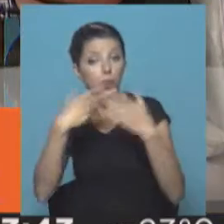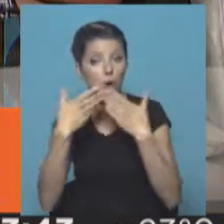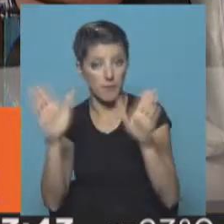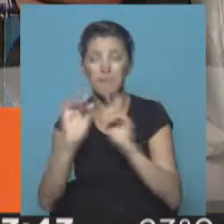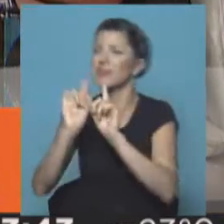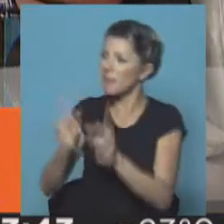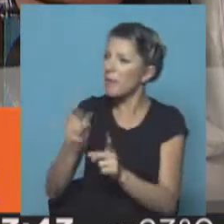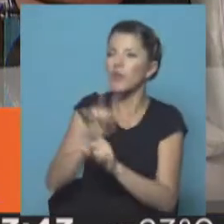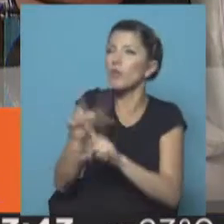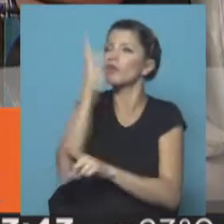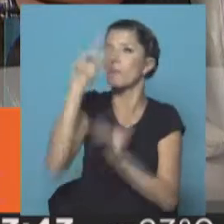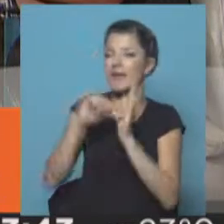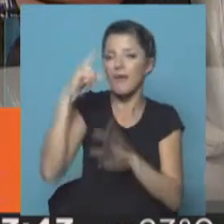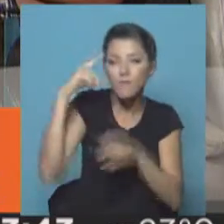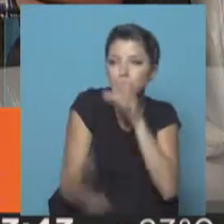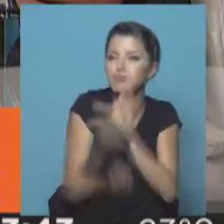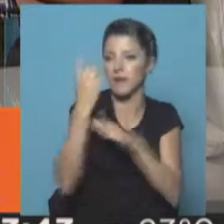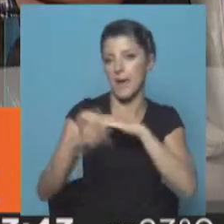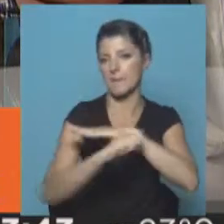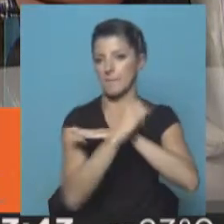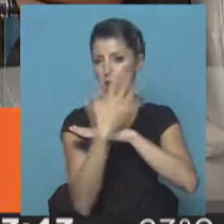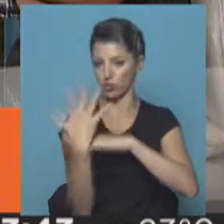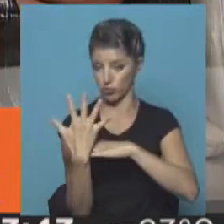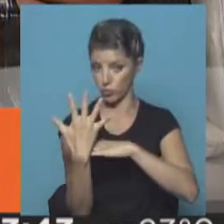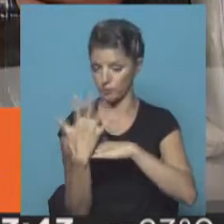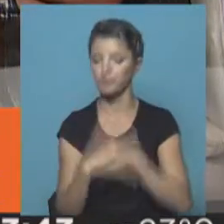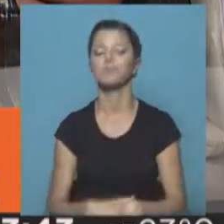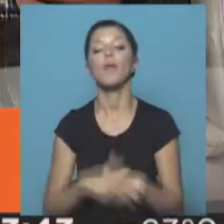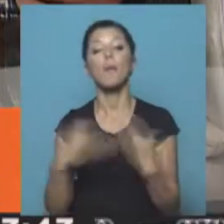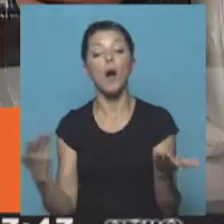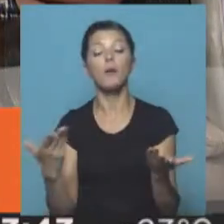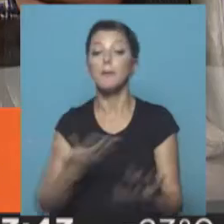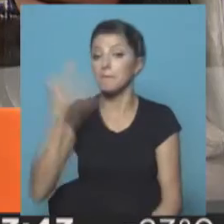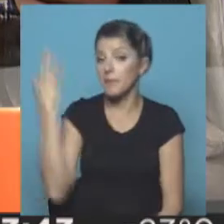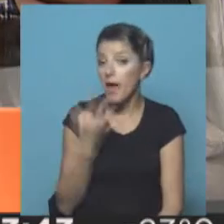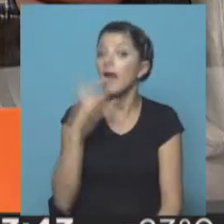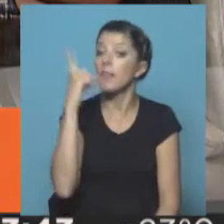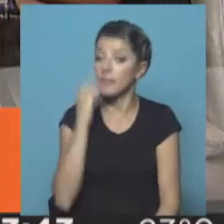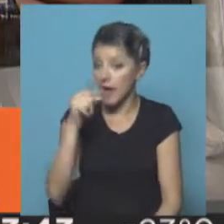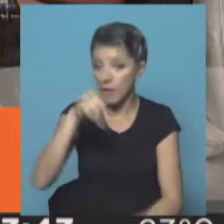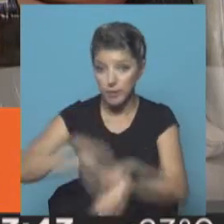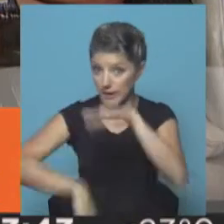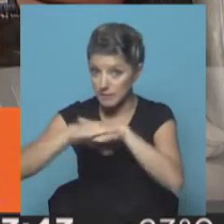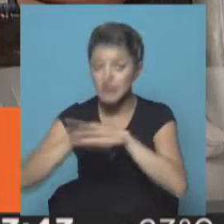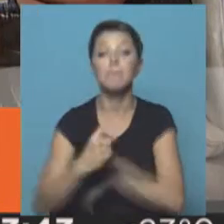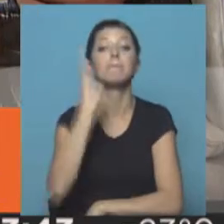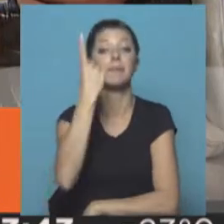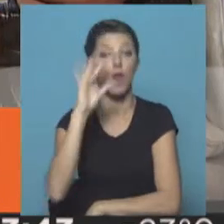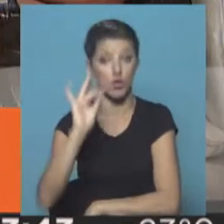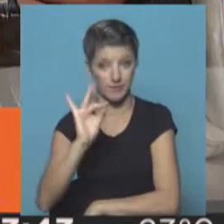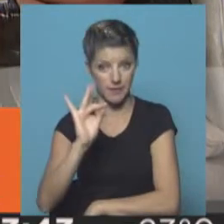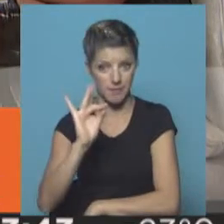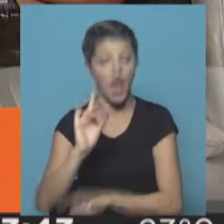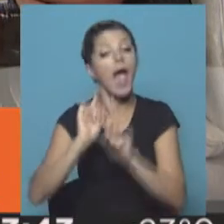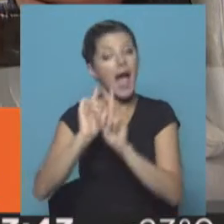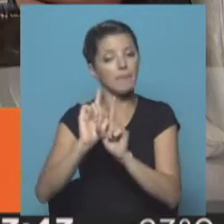origen también, se decía, digamos, había como una cierta argumentación. Bueno, lo cierto que tenemos entonces como fecha límite 1 de diciembre, ahí